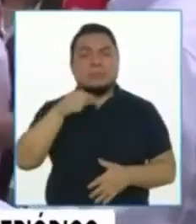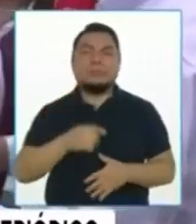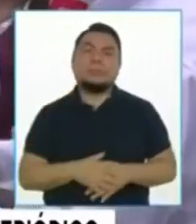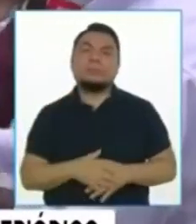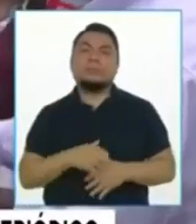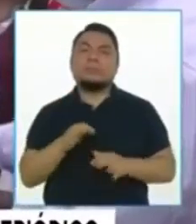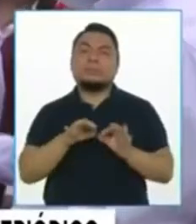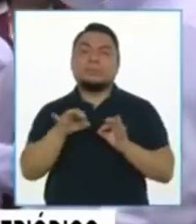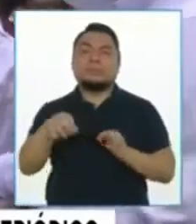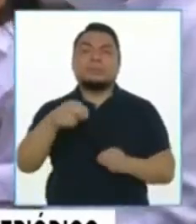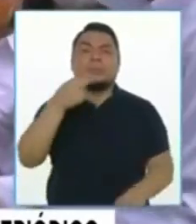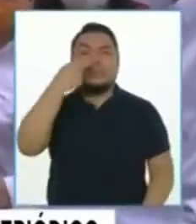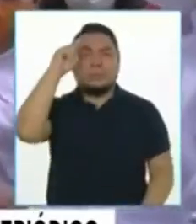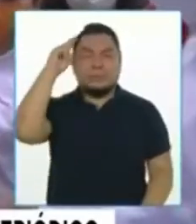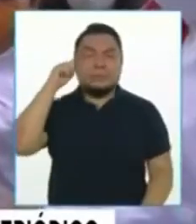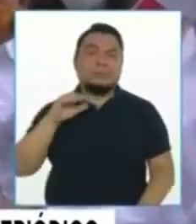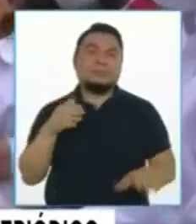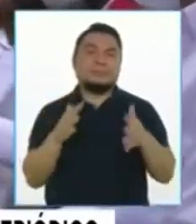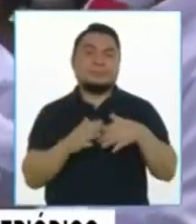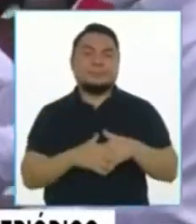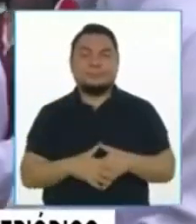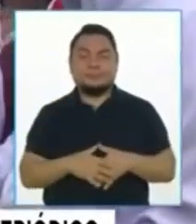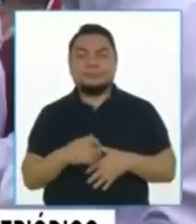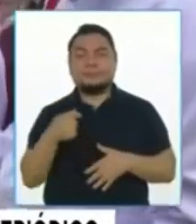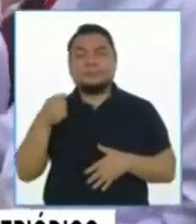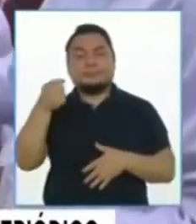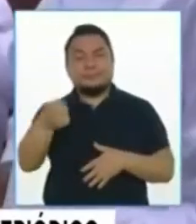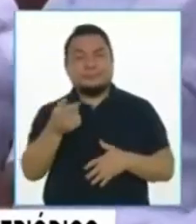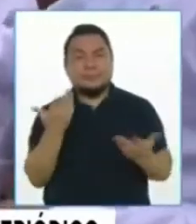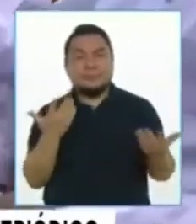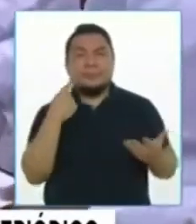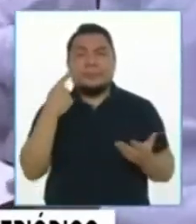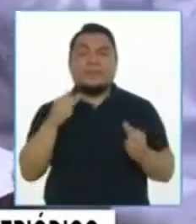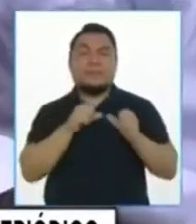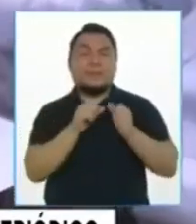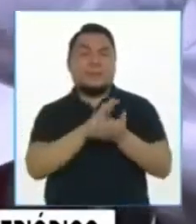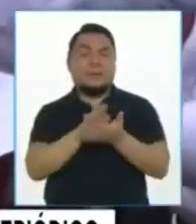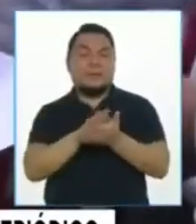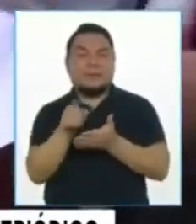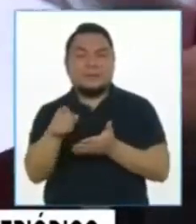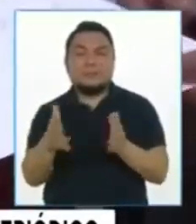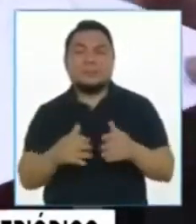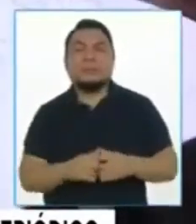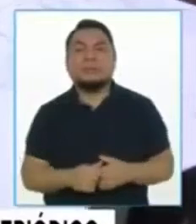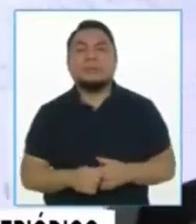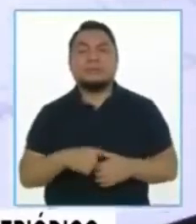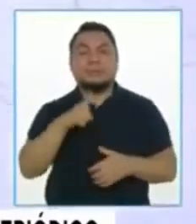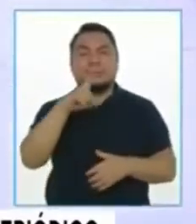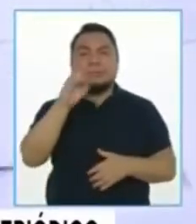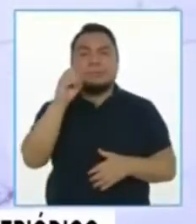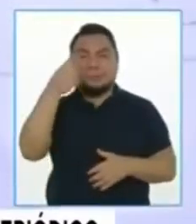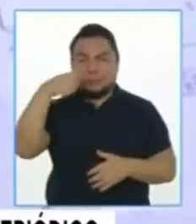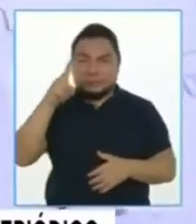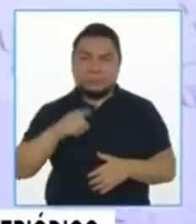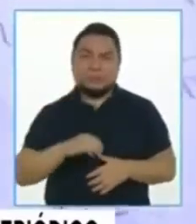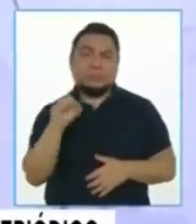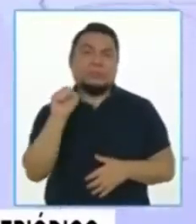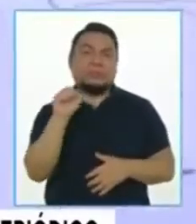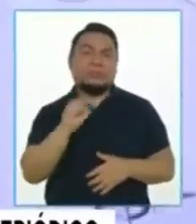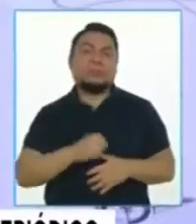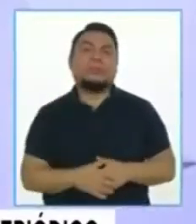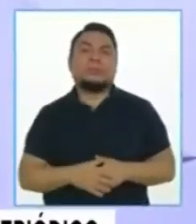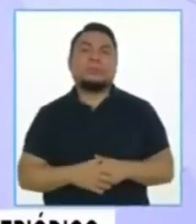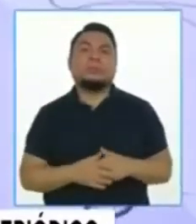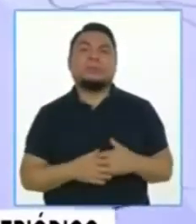la región Huánuco. En total de intervenciones, tanto como en mantenimiento, asciende a 10 millones de